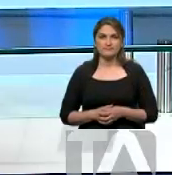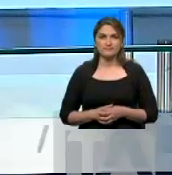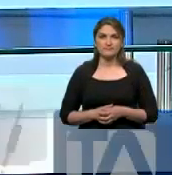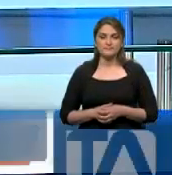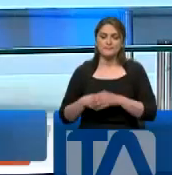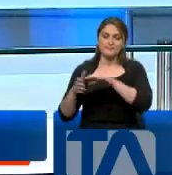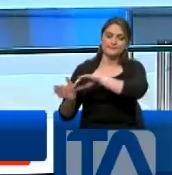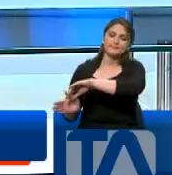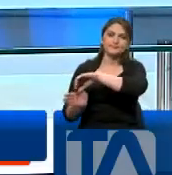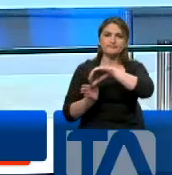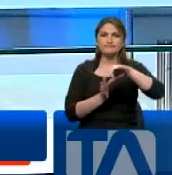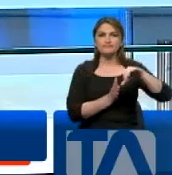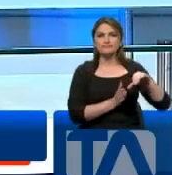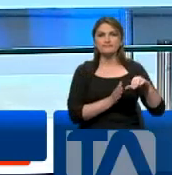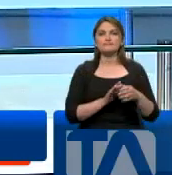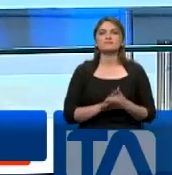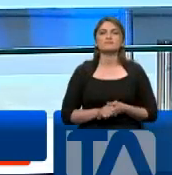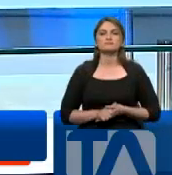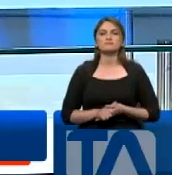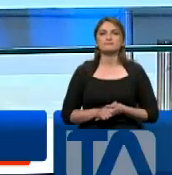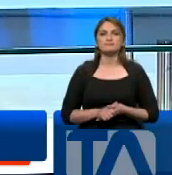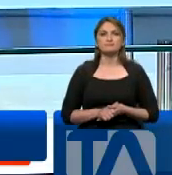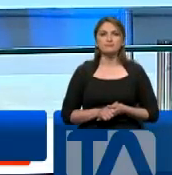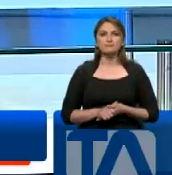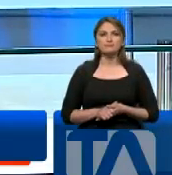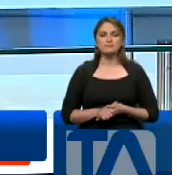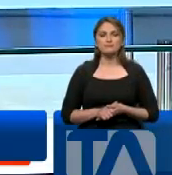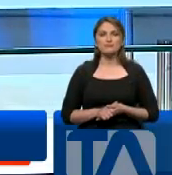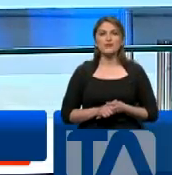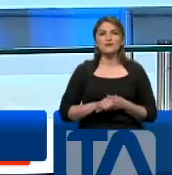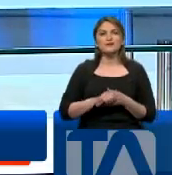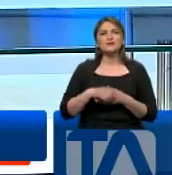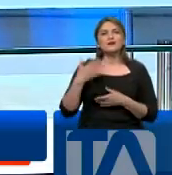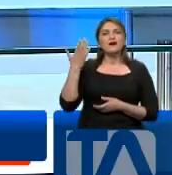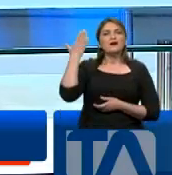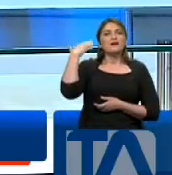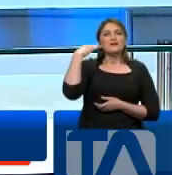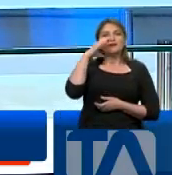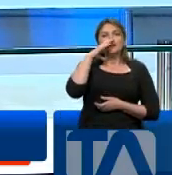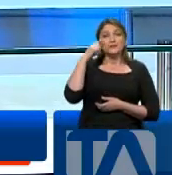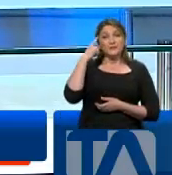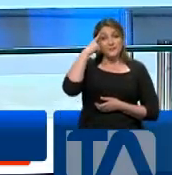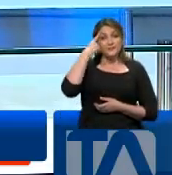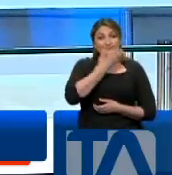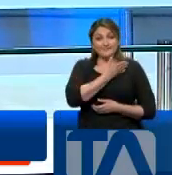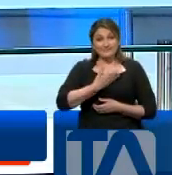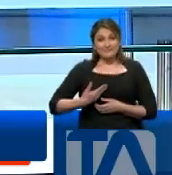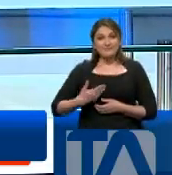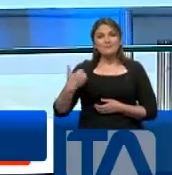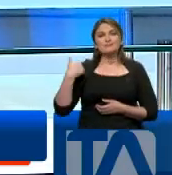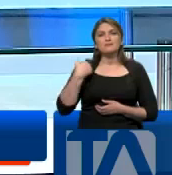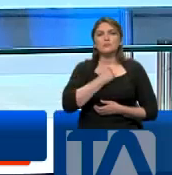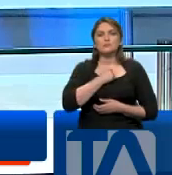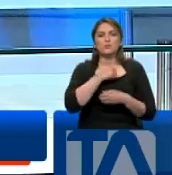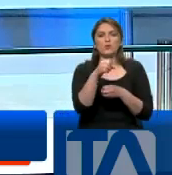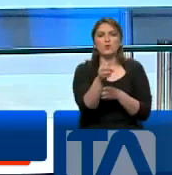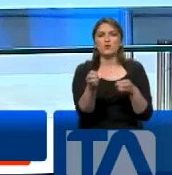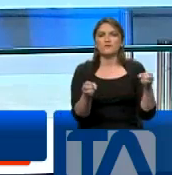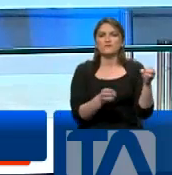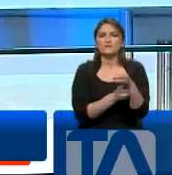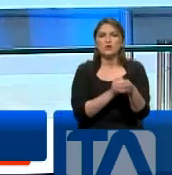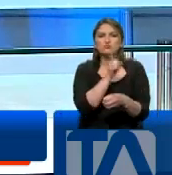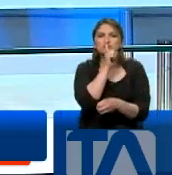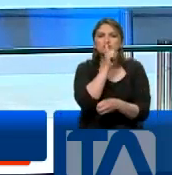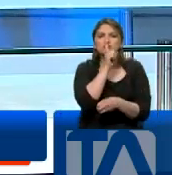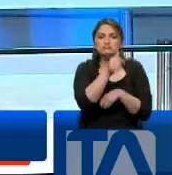Revisamos otros temas. La oficina paralela en la que trabajaban funcionarios de la presidencia de Rafael Correa fue previamente equipada para lo que Pamela Martínez